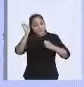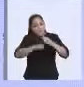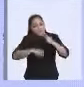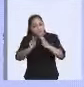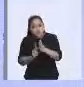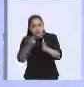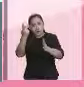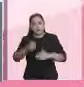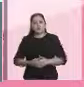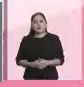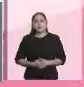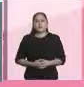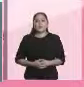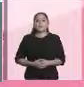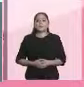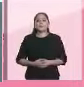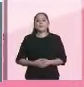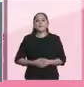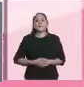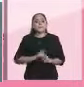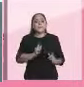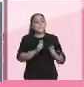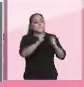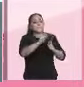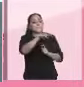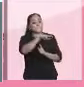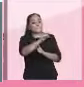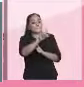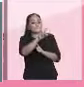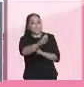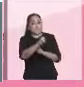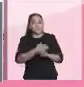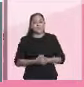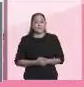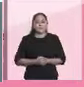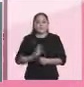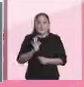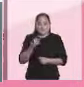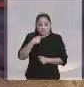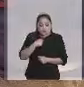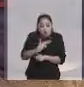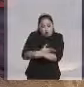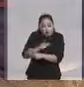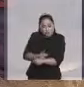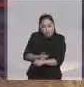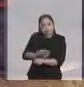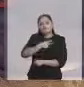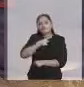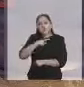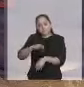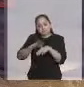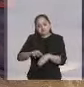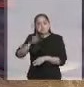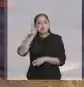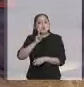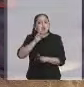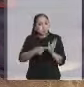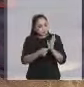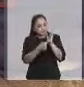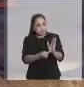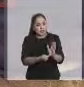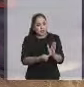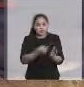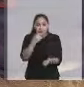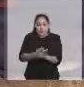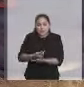José Antonio Meade. Primero, para poder decir que uno es honesto, hay que acreditarlo. No solamente basta la palabra.